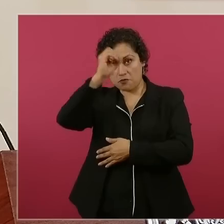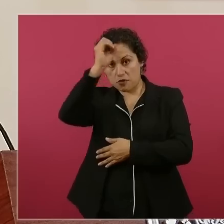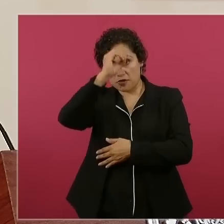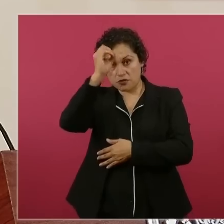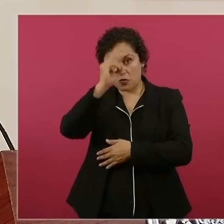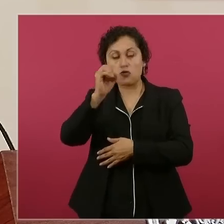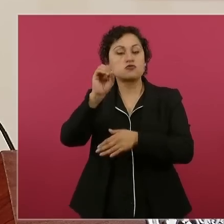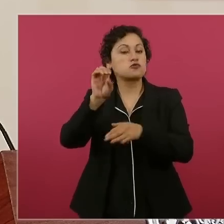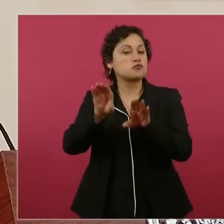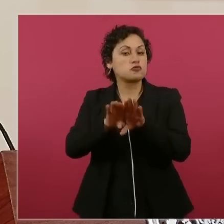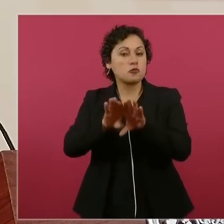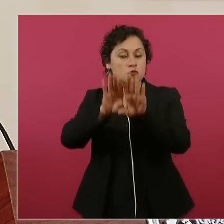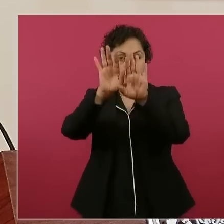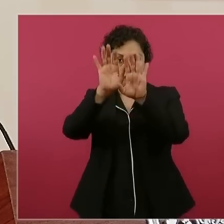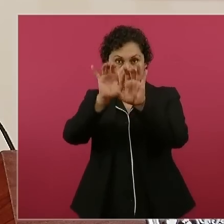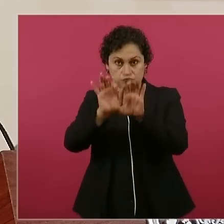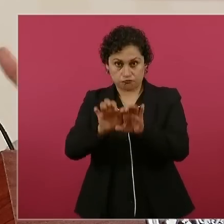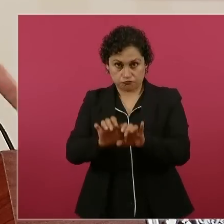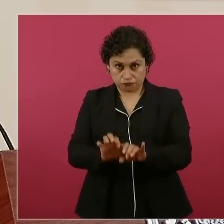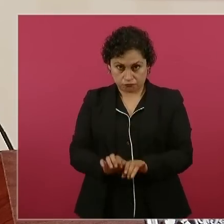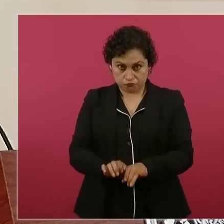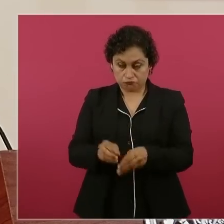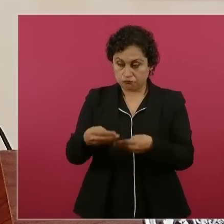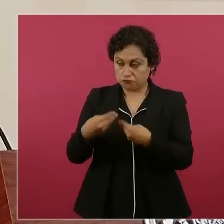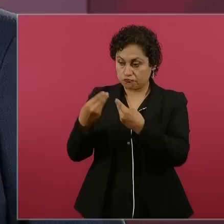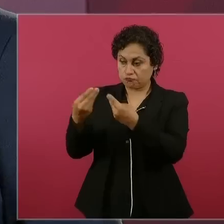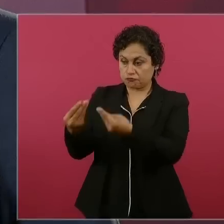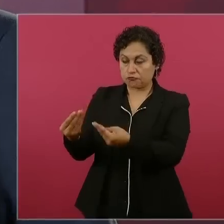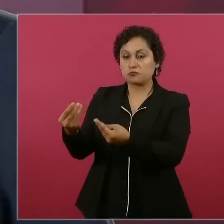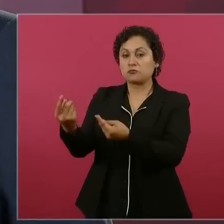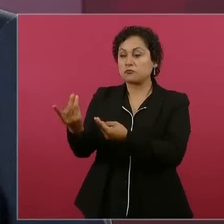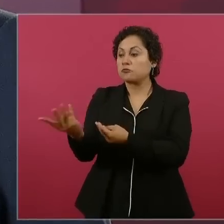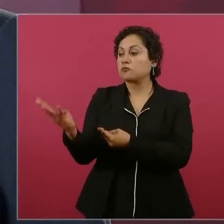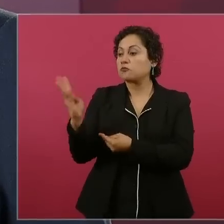Presenté un documento, me reuní con los dirigentes